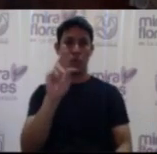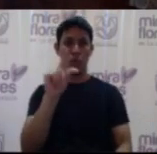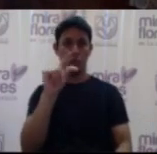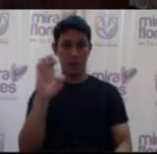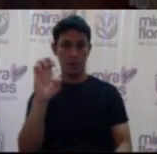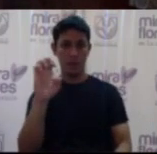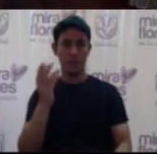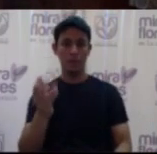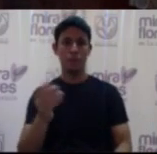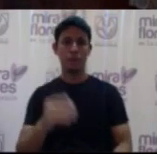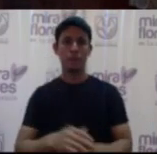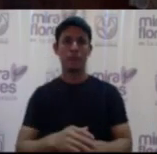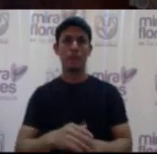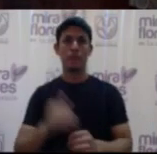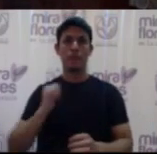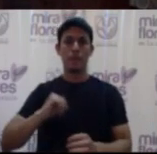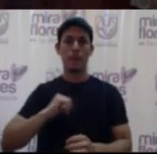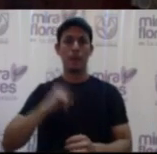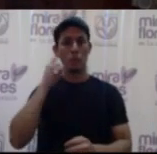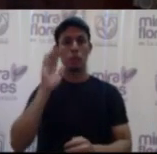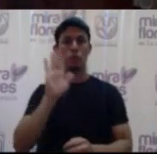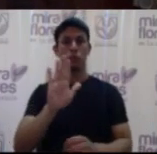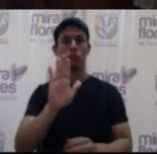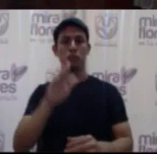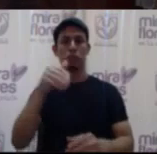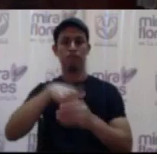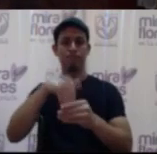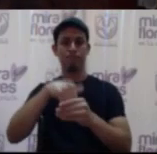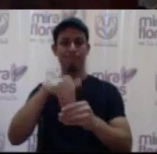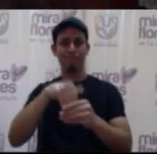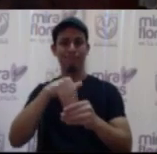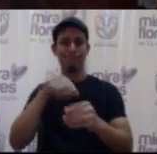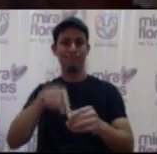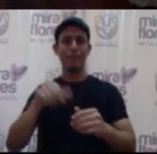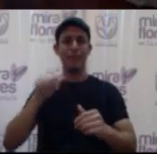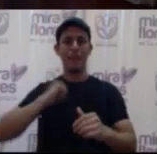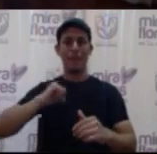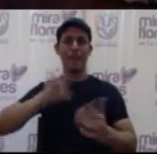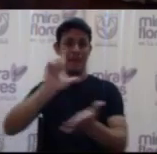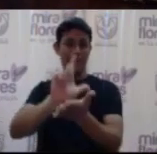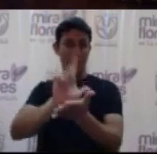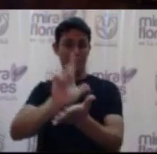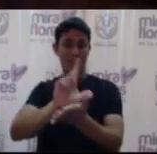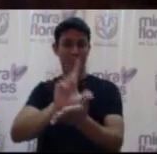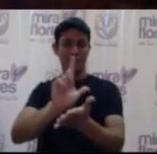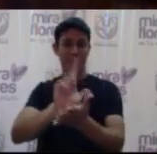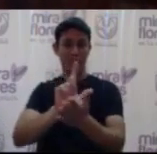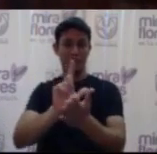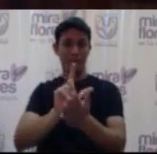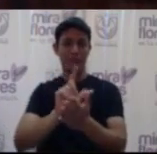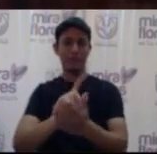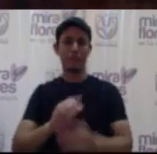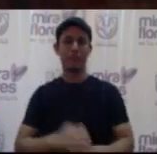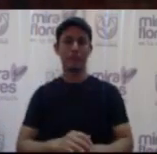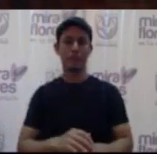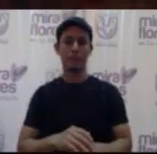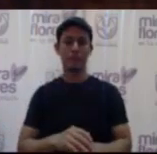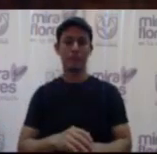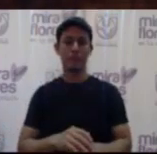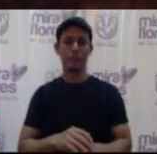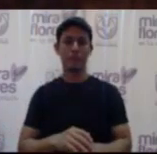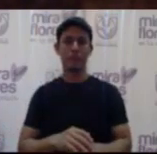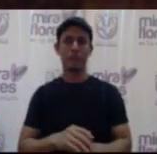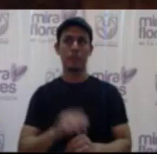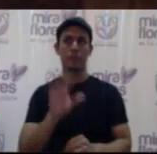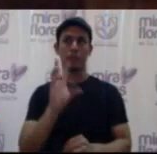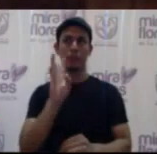alcalde distrital, por su elección como alcalde metropolitano de Lima en las elecciones municipales realizadas el domingo 7 de octubre